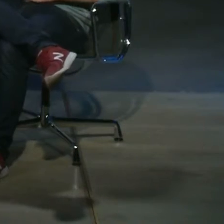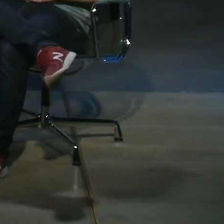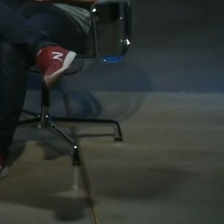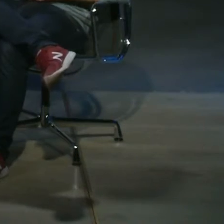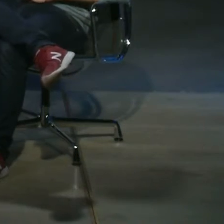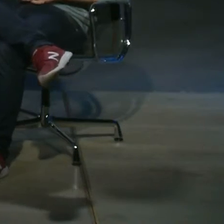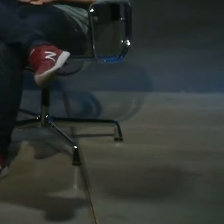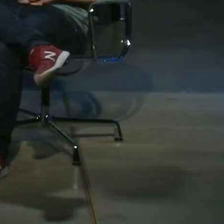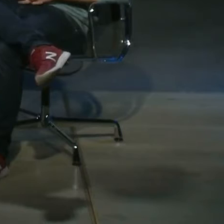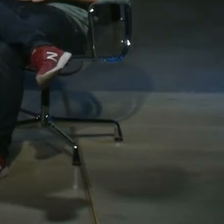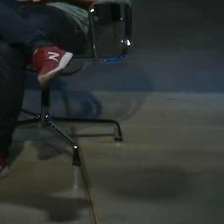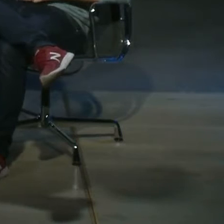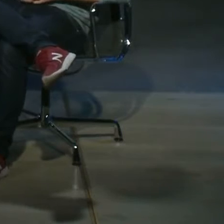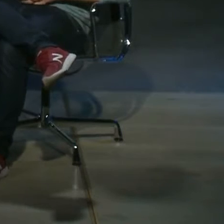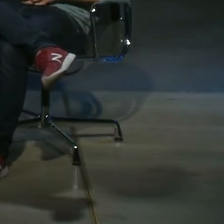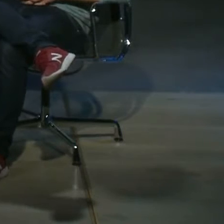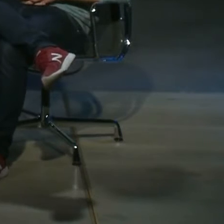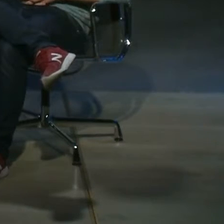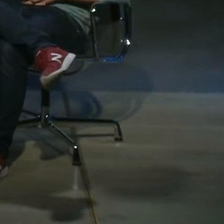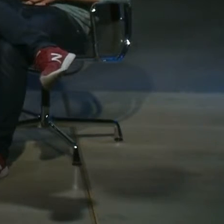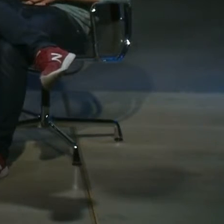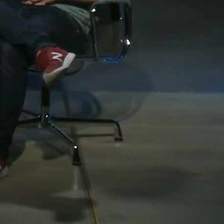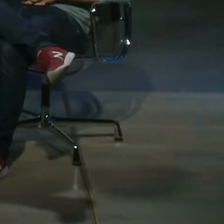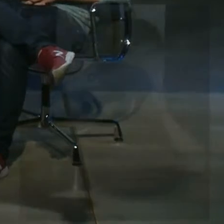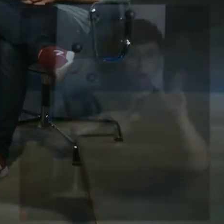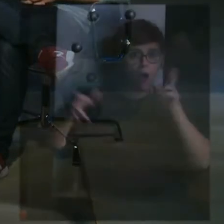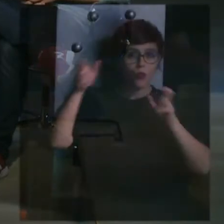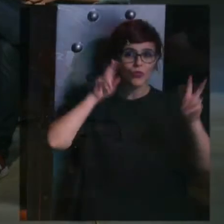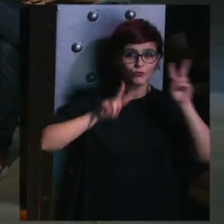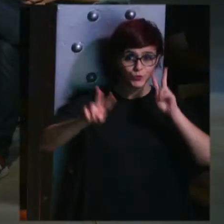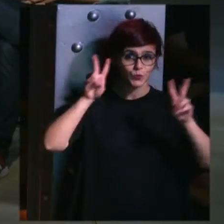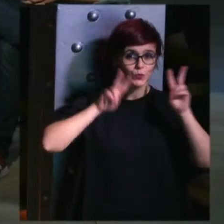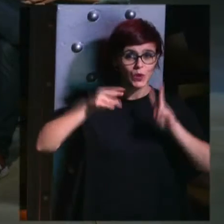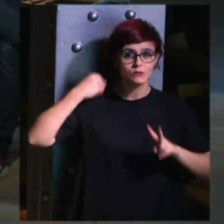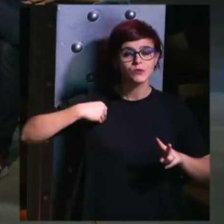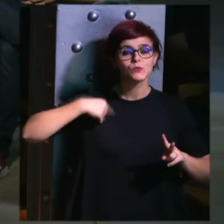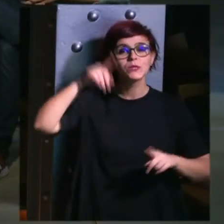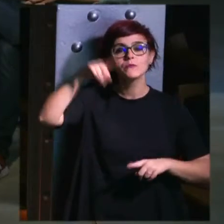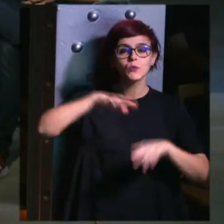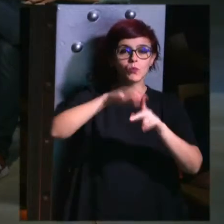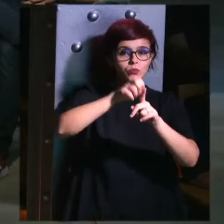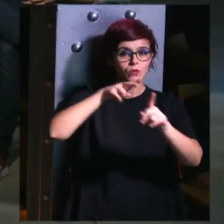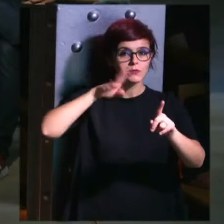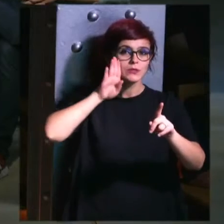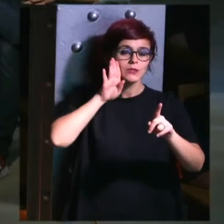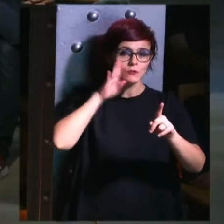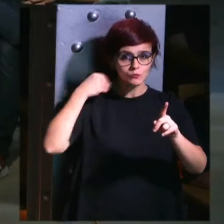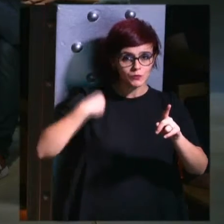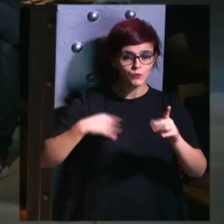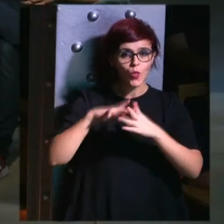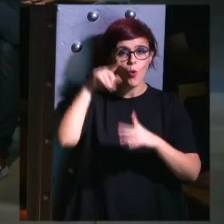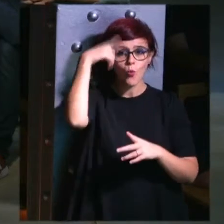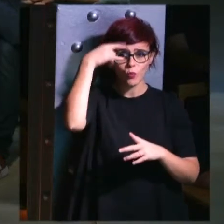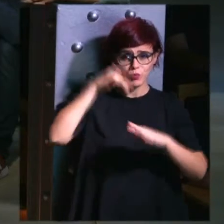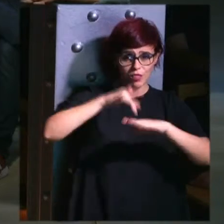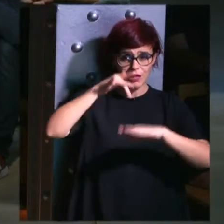compartiendo distintos ponentes, un mismo programa audiovisual y una misma visión sobre la cultura digital y los retos